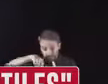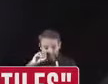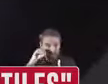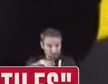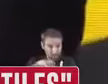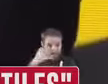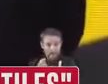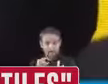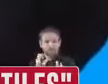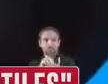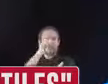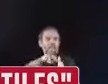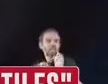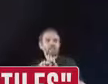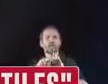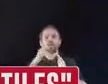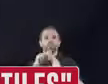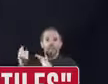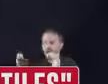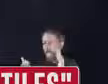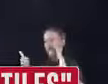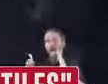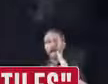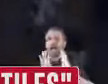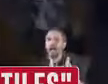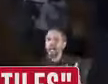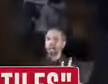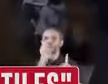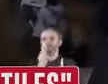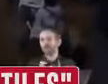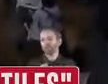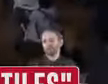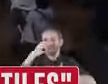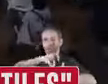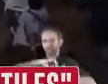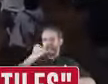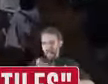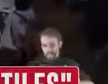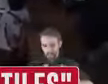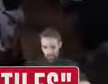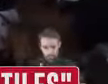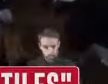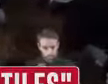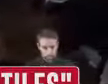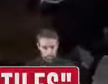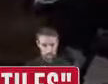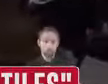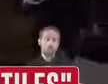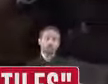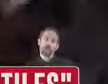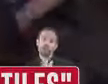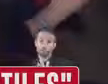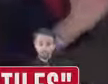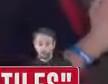para internación y aislamiento de aquellos que estaban infectados con el coronavirus pero no